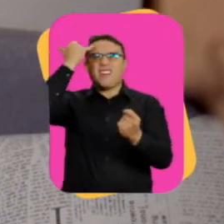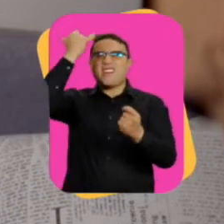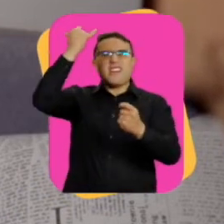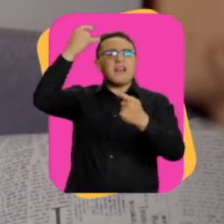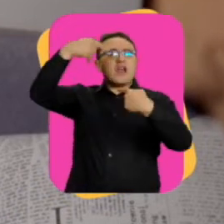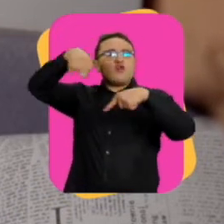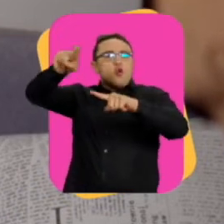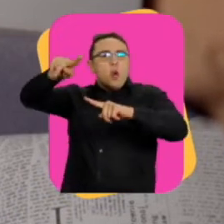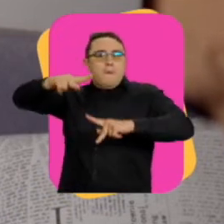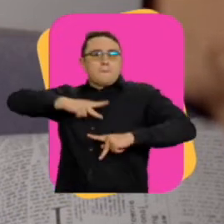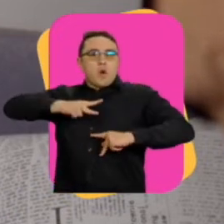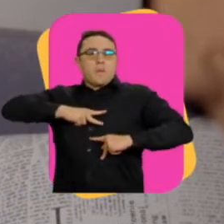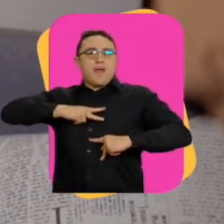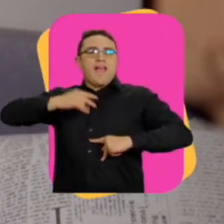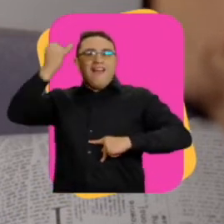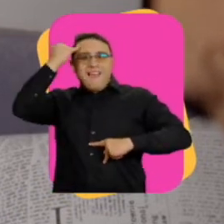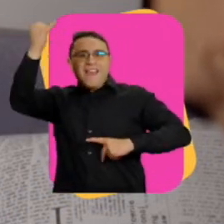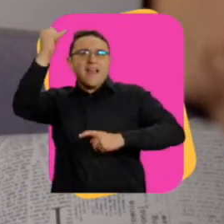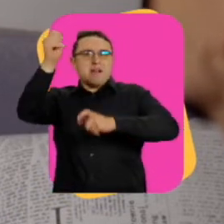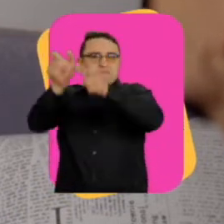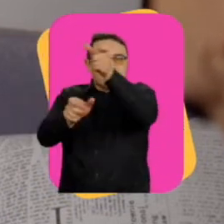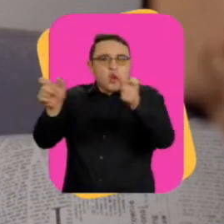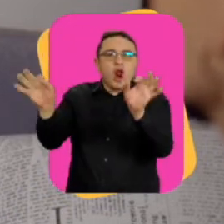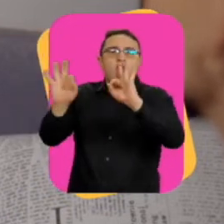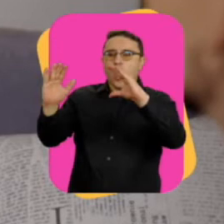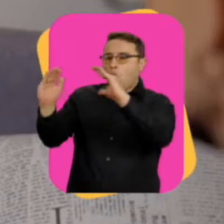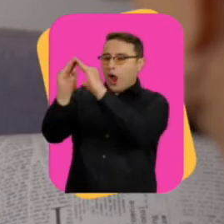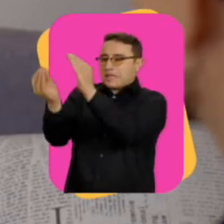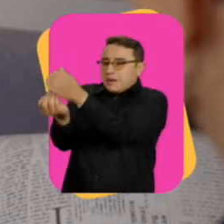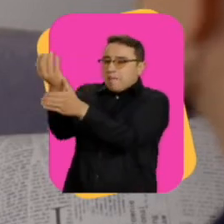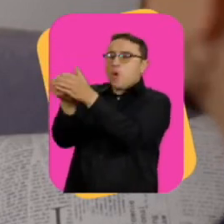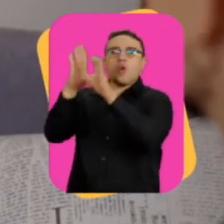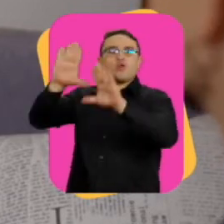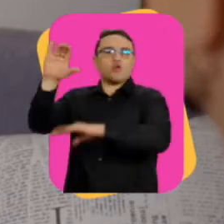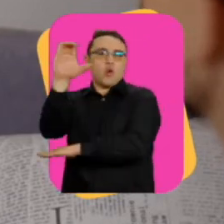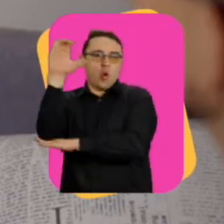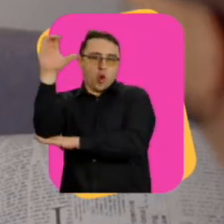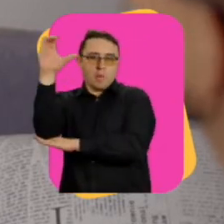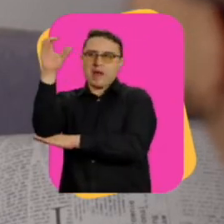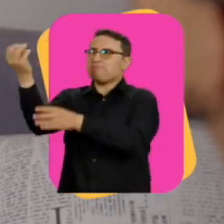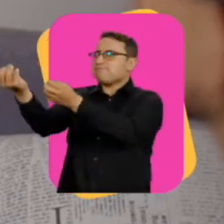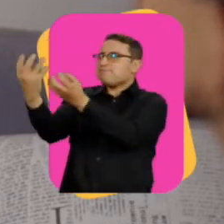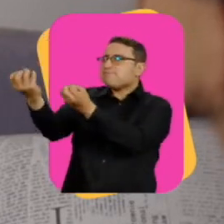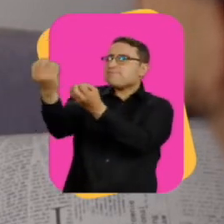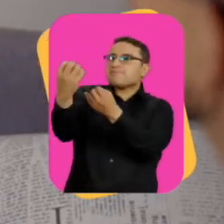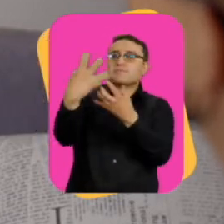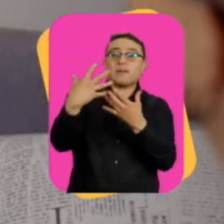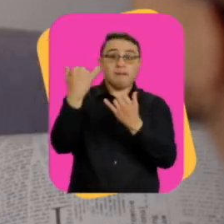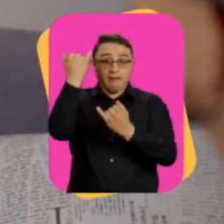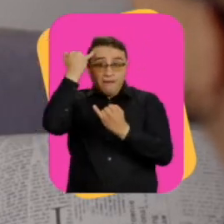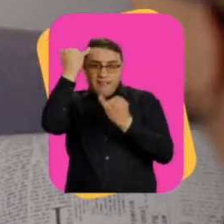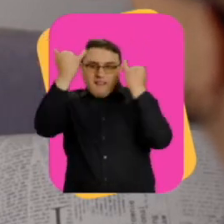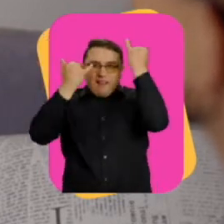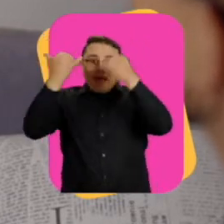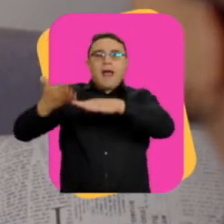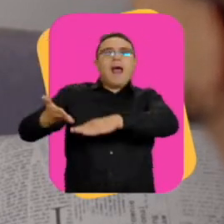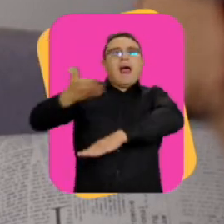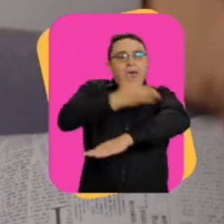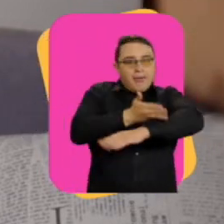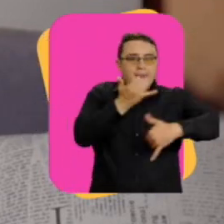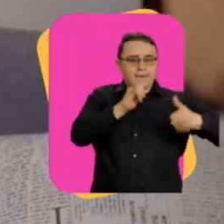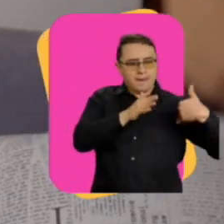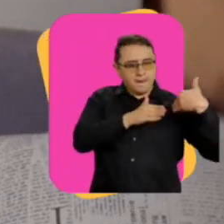originales de creadores y casas productoras colombianas, básicamente ideas que ya han tenido muchas veces un proceso previo, que han